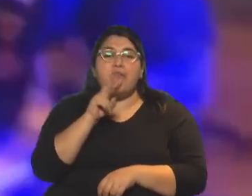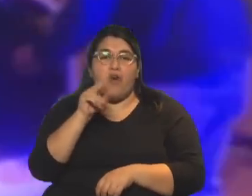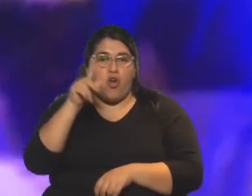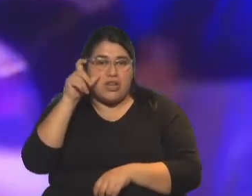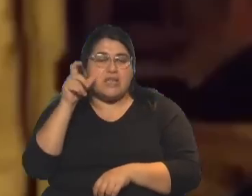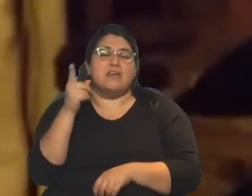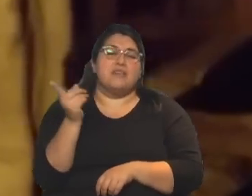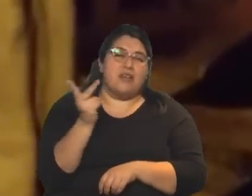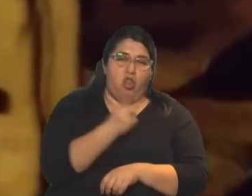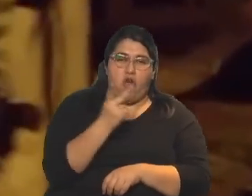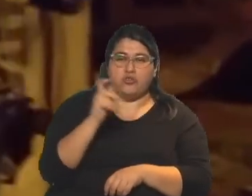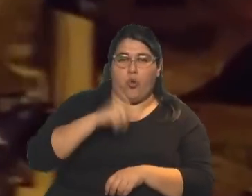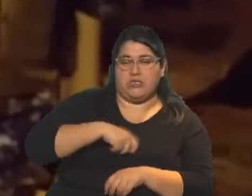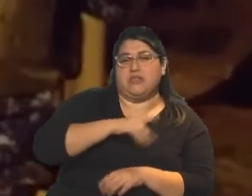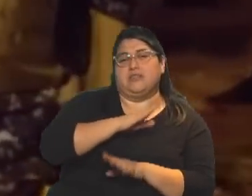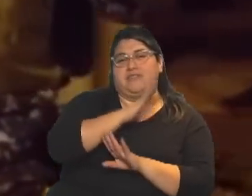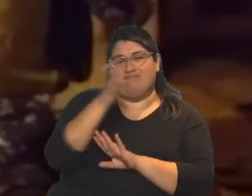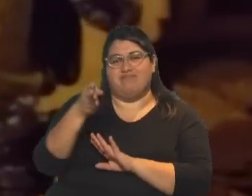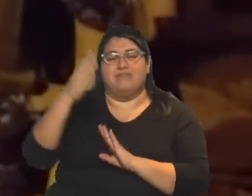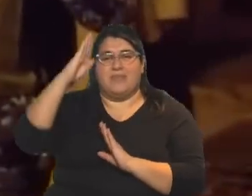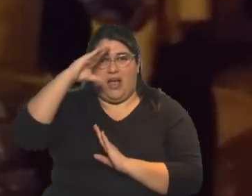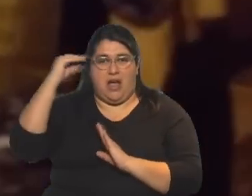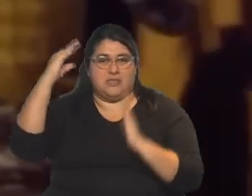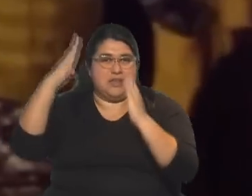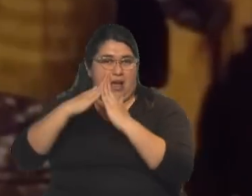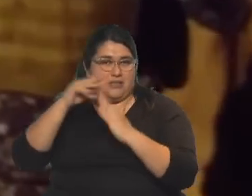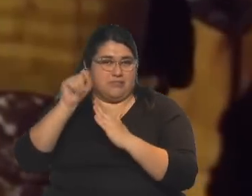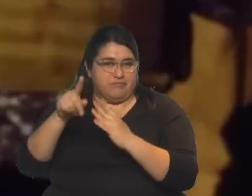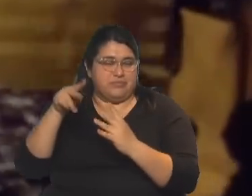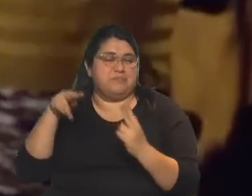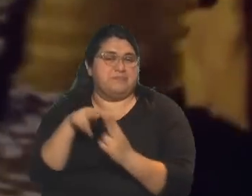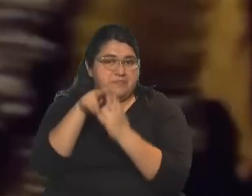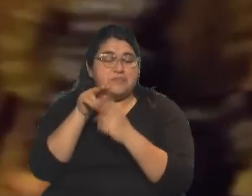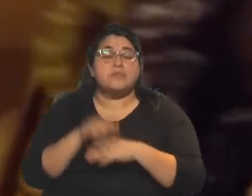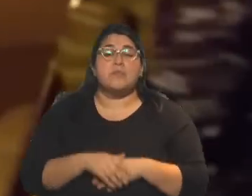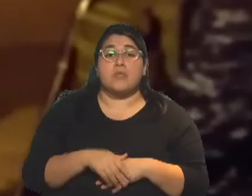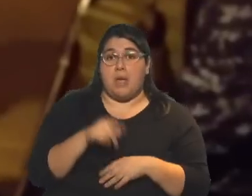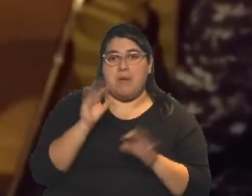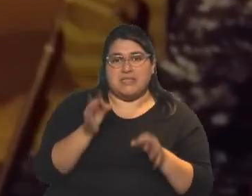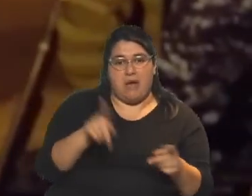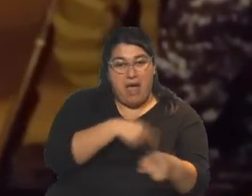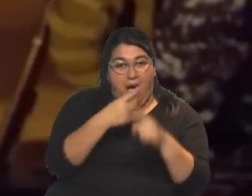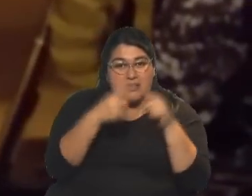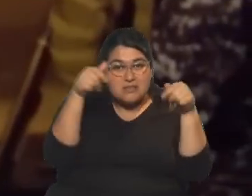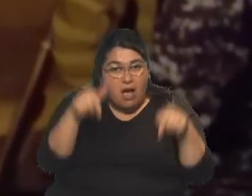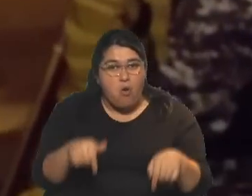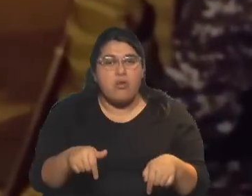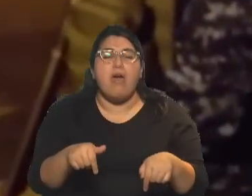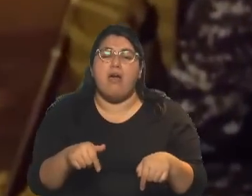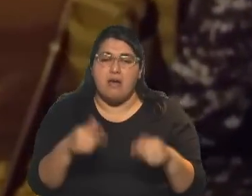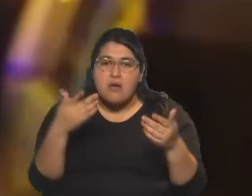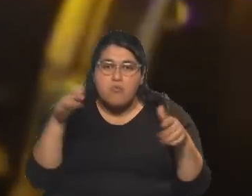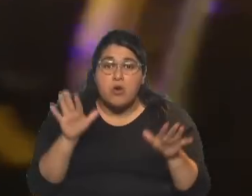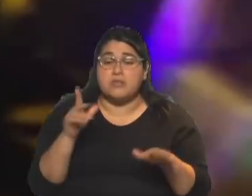fernández de kirchner en el barrio porteño de recoleta y bueno lo que se sabe hasta el momento es que habría